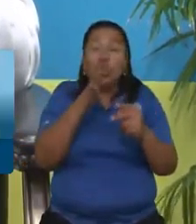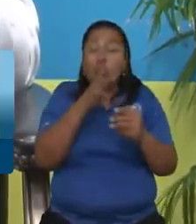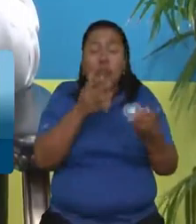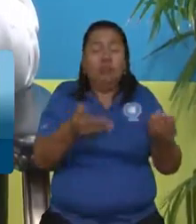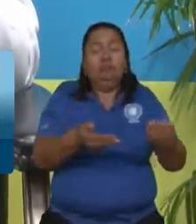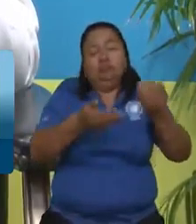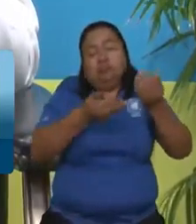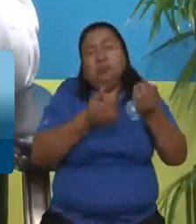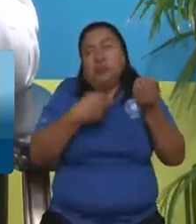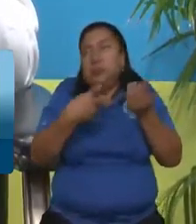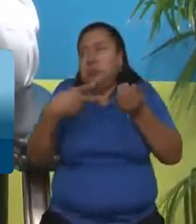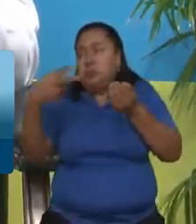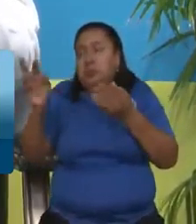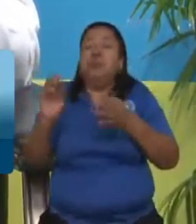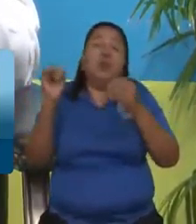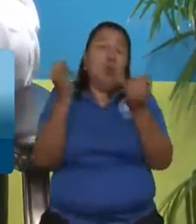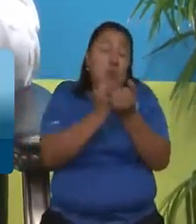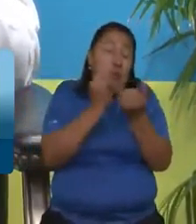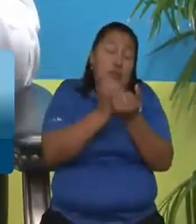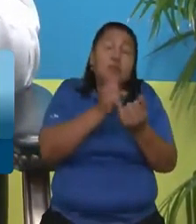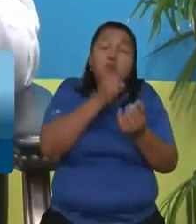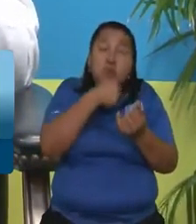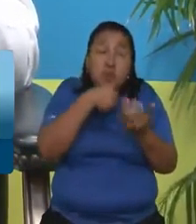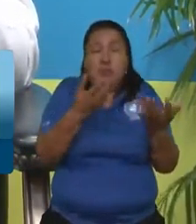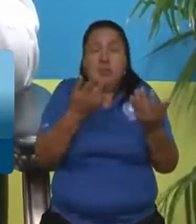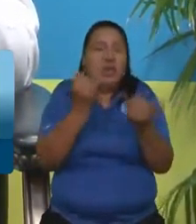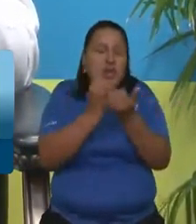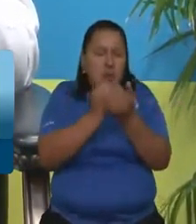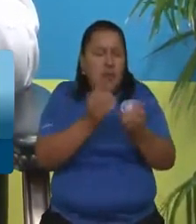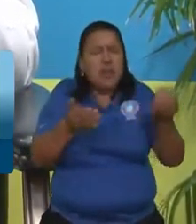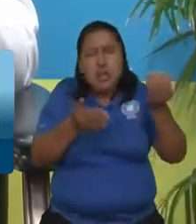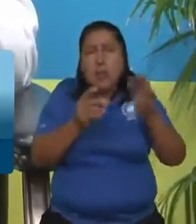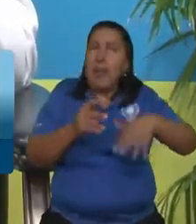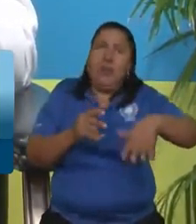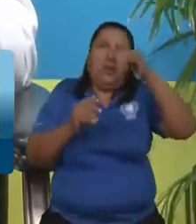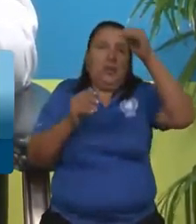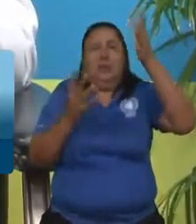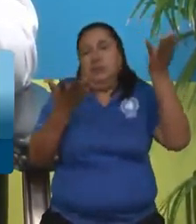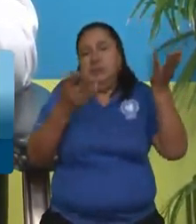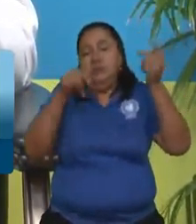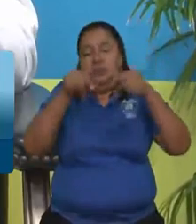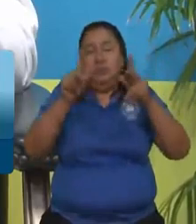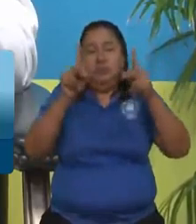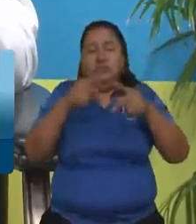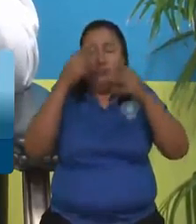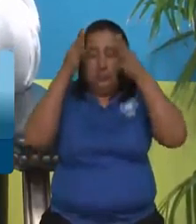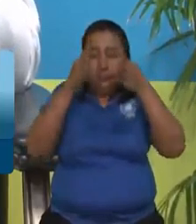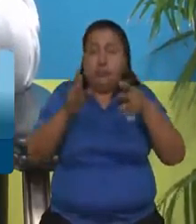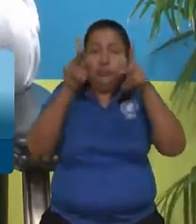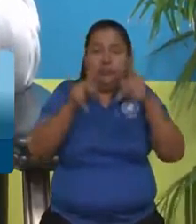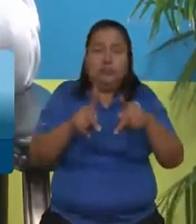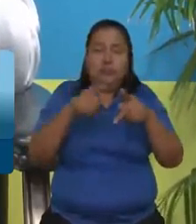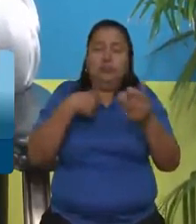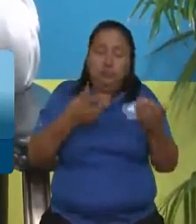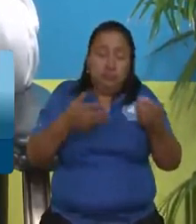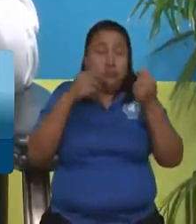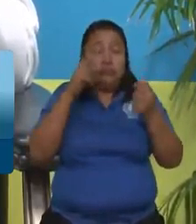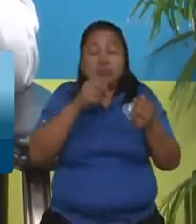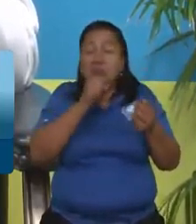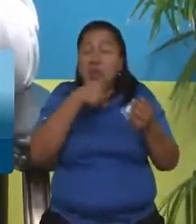por los ancianitos, porque son los del grupo más vulnerable. Niños, ancianos, porque el adulto puede agarrar una ruta y se va a